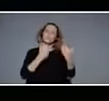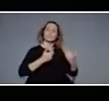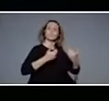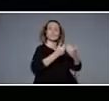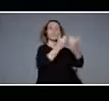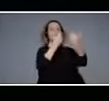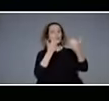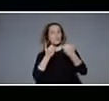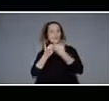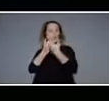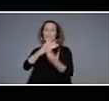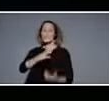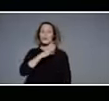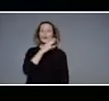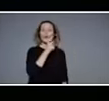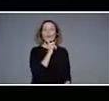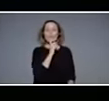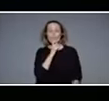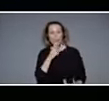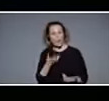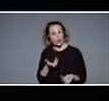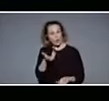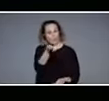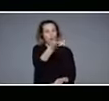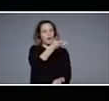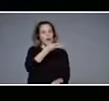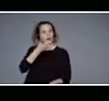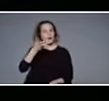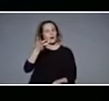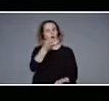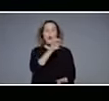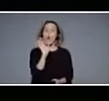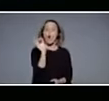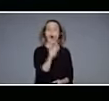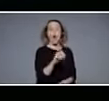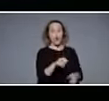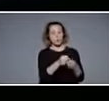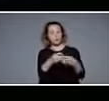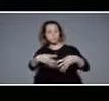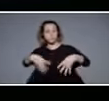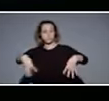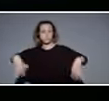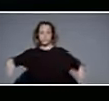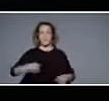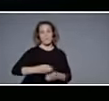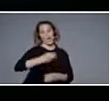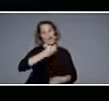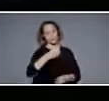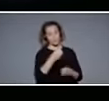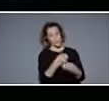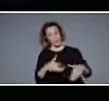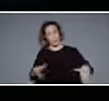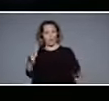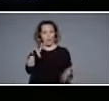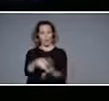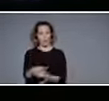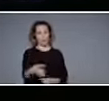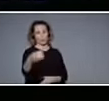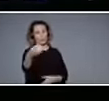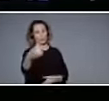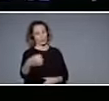Brindemos con una copa en la mano o en vaso en el caso del